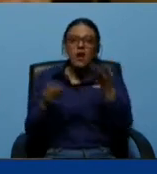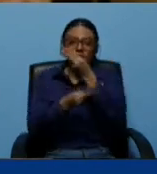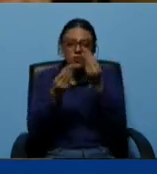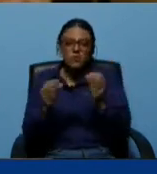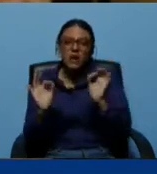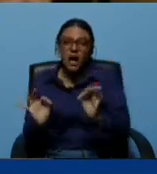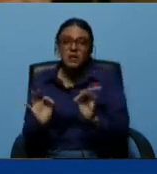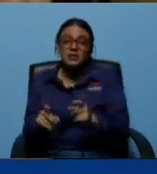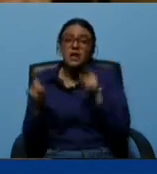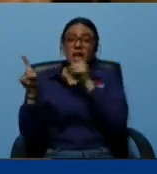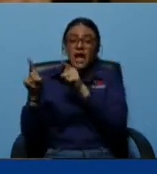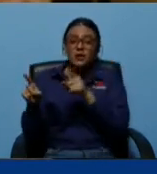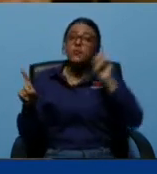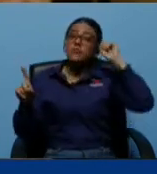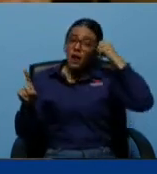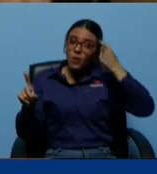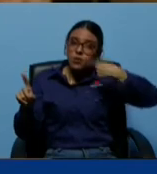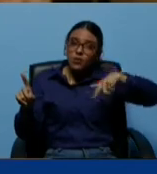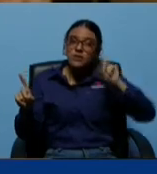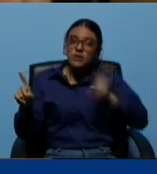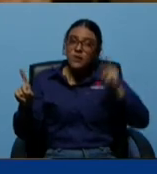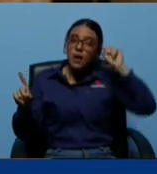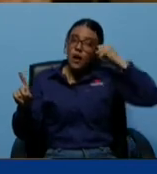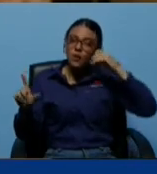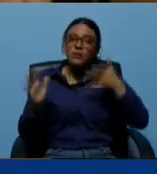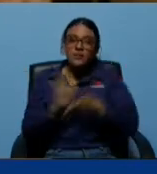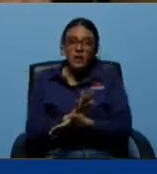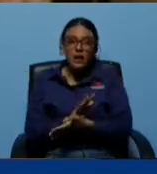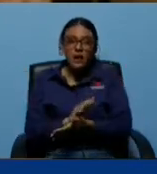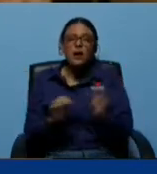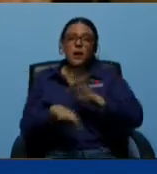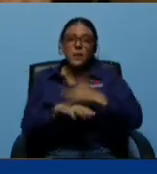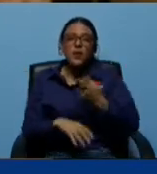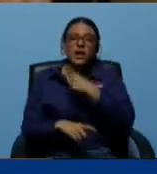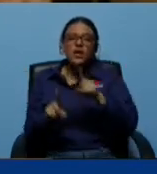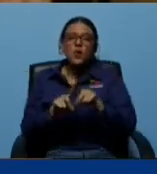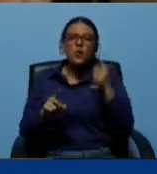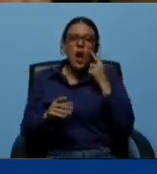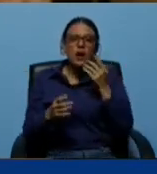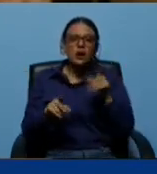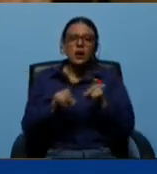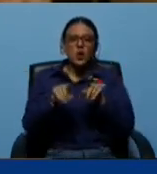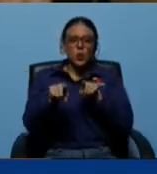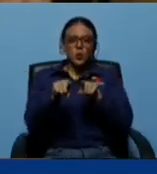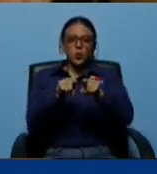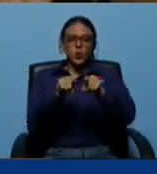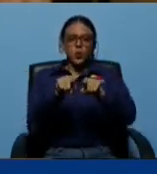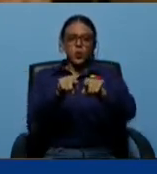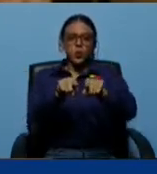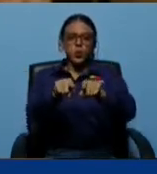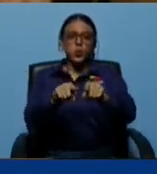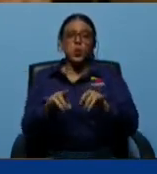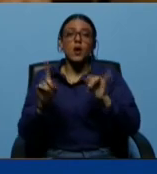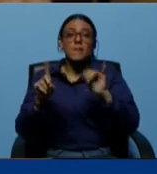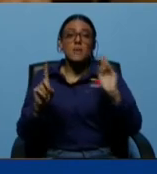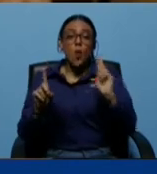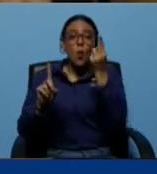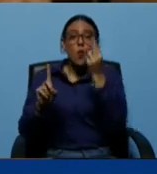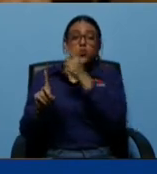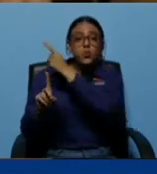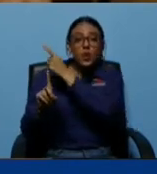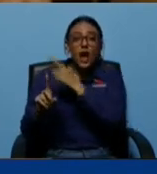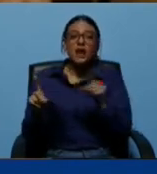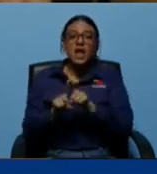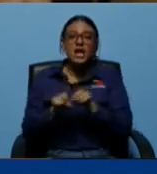Allí, debo recordar, porque es que fue paralelo, en Ucrania se derrocó a un gobierno